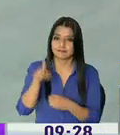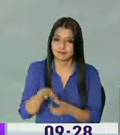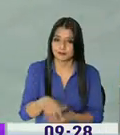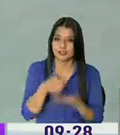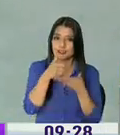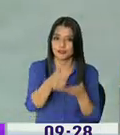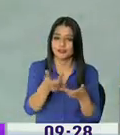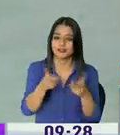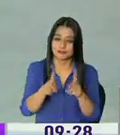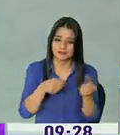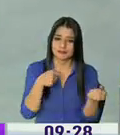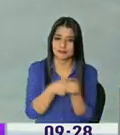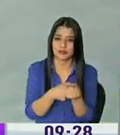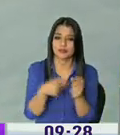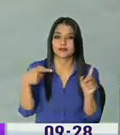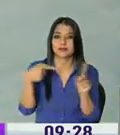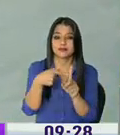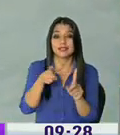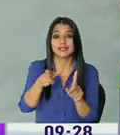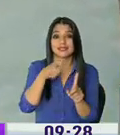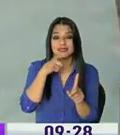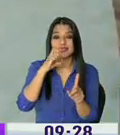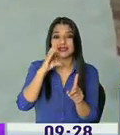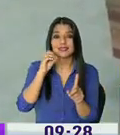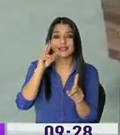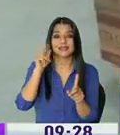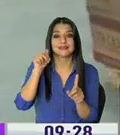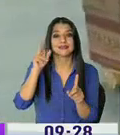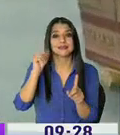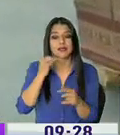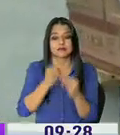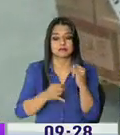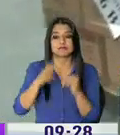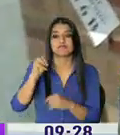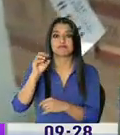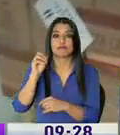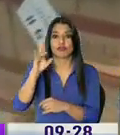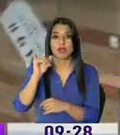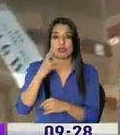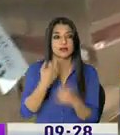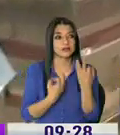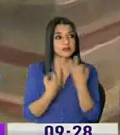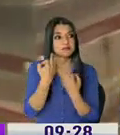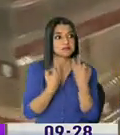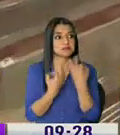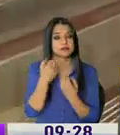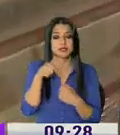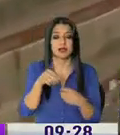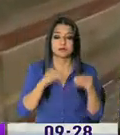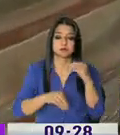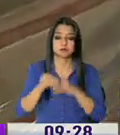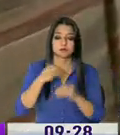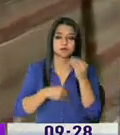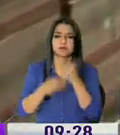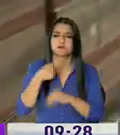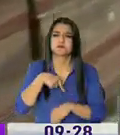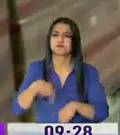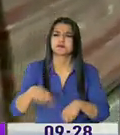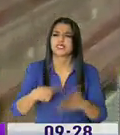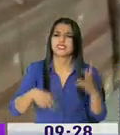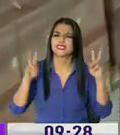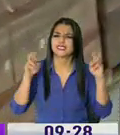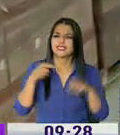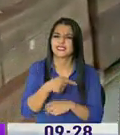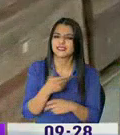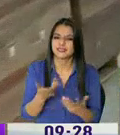y de nuestro apoyo. Se encuentra con nosotros Cristian Moreno, él nos va a explicar un poquito acerca de lo que contiene estos kits que hoy donan a